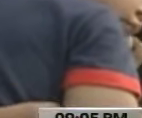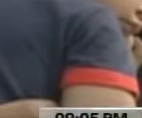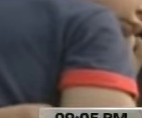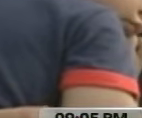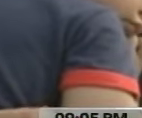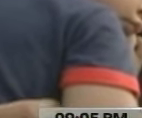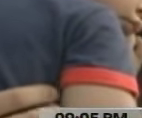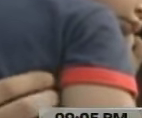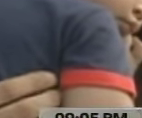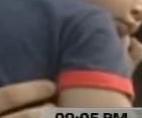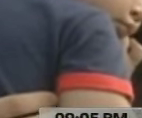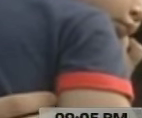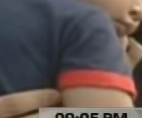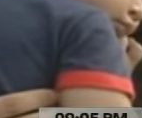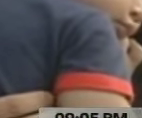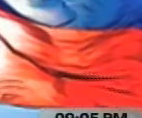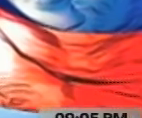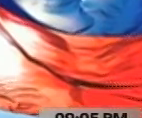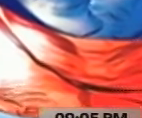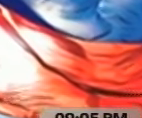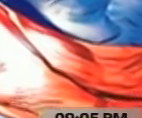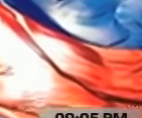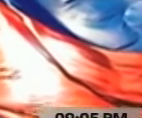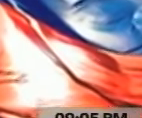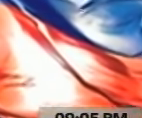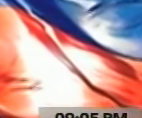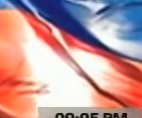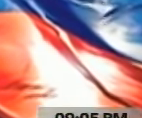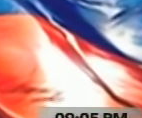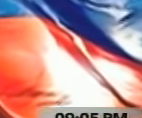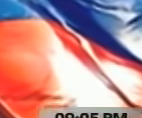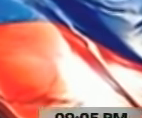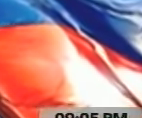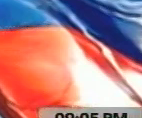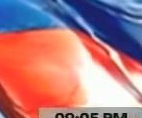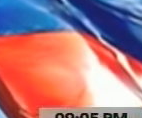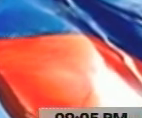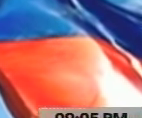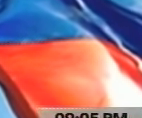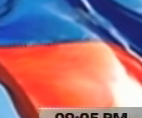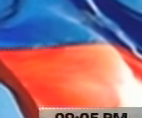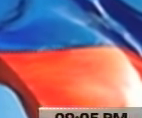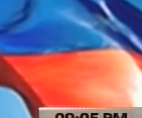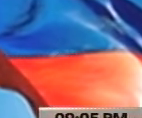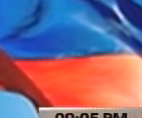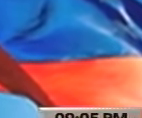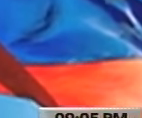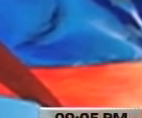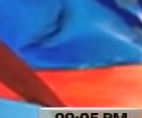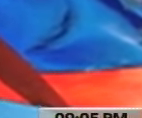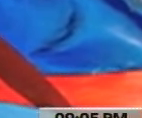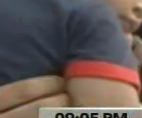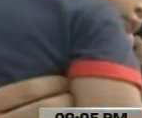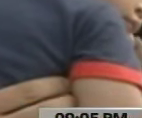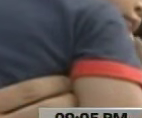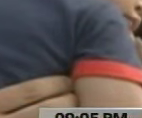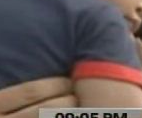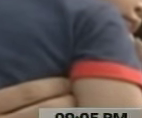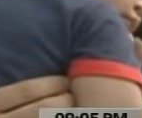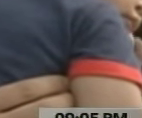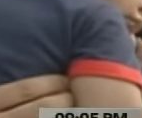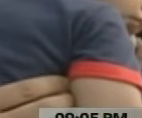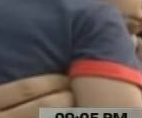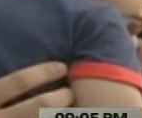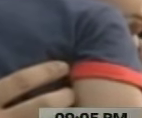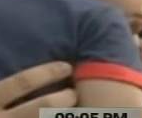Francisco Miranda fue quien enarboró nuestra bandera y luchó por la independencia. Y bueno, hasta por ahora entonces